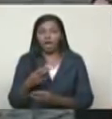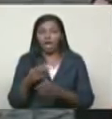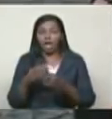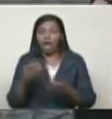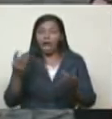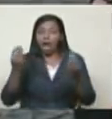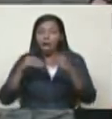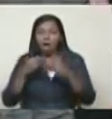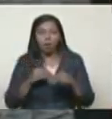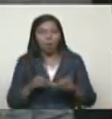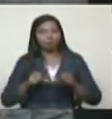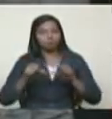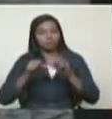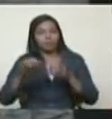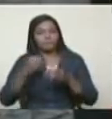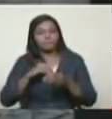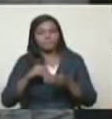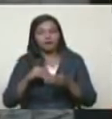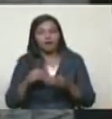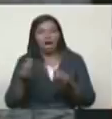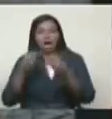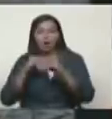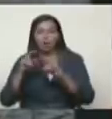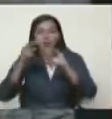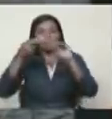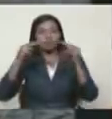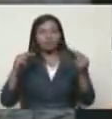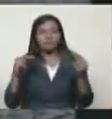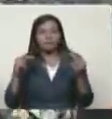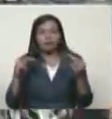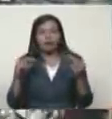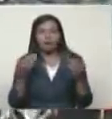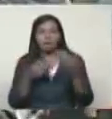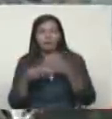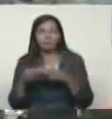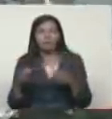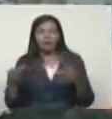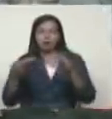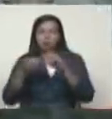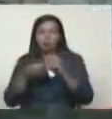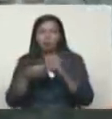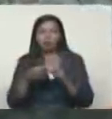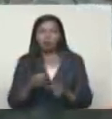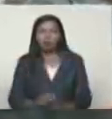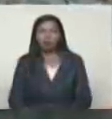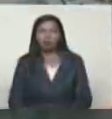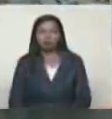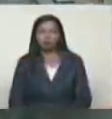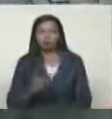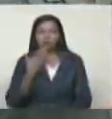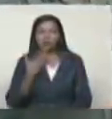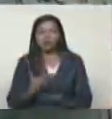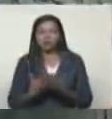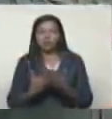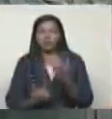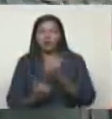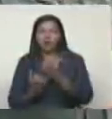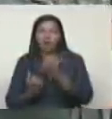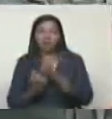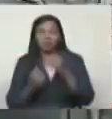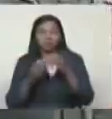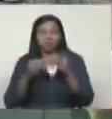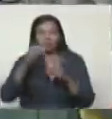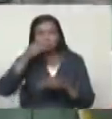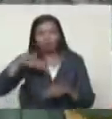conversaciones para avanzar hacia acuerdos de paz, de concordia, de armonía. Y le pido el apoyo a todo